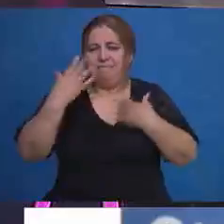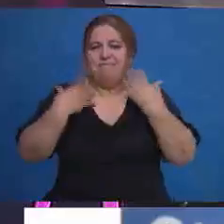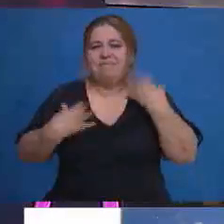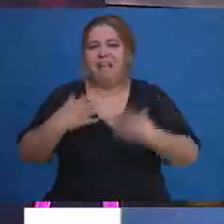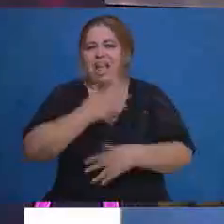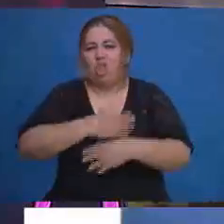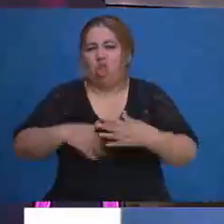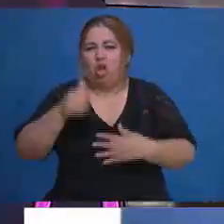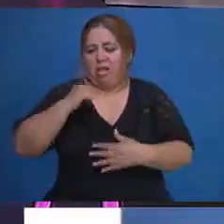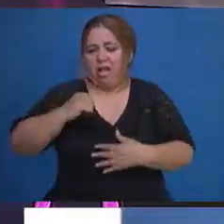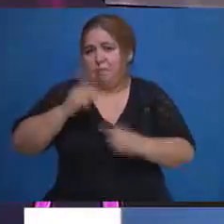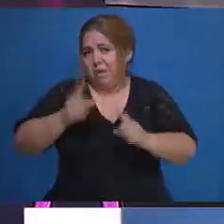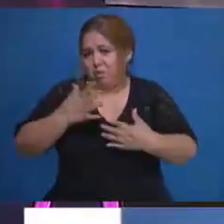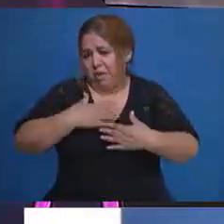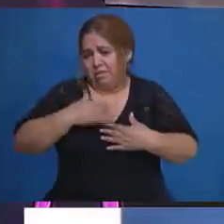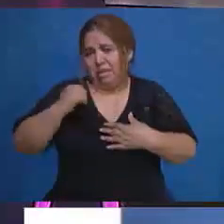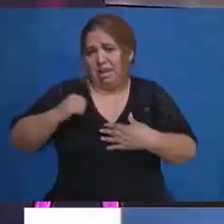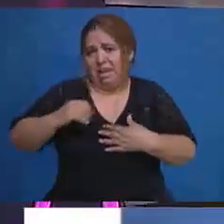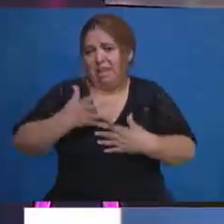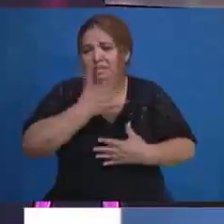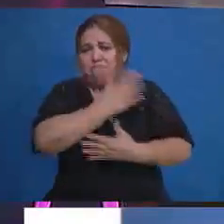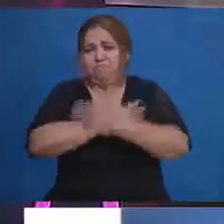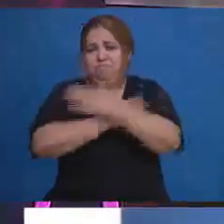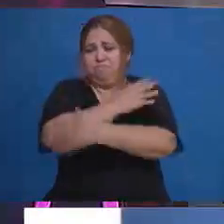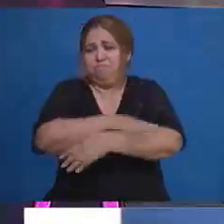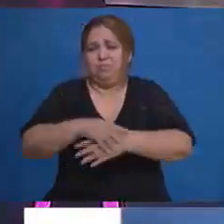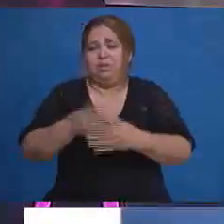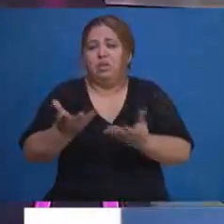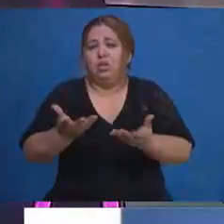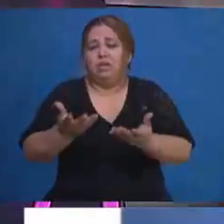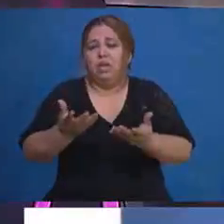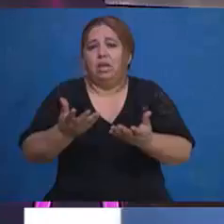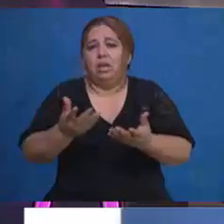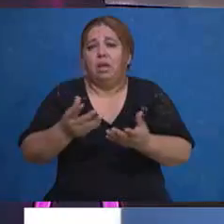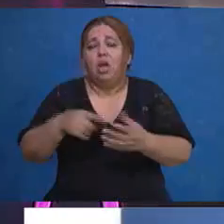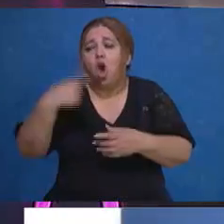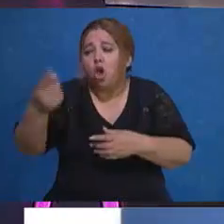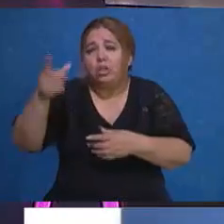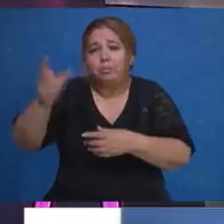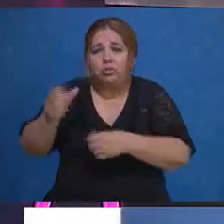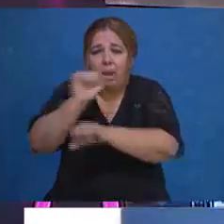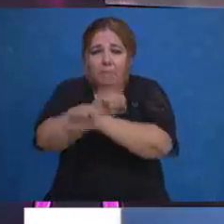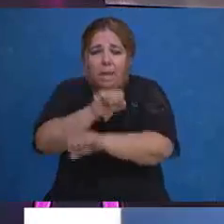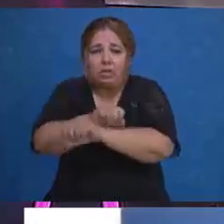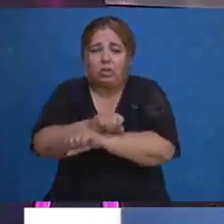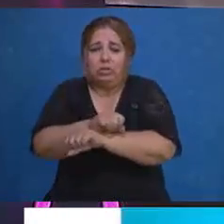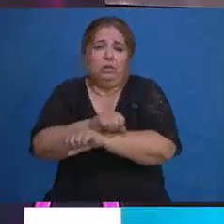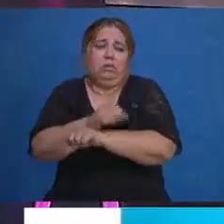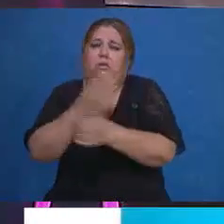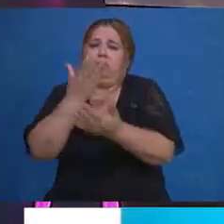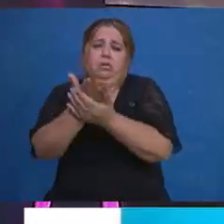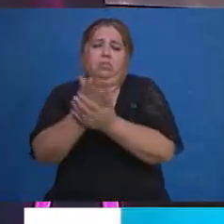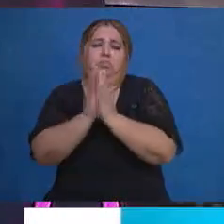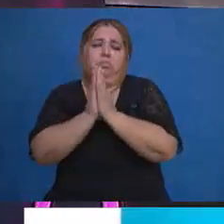amanecido en estas condiciones y por lo tanto los Claro. propios presos, los propios reclusos habían pedido que se